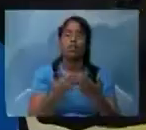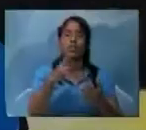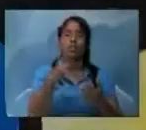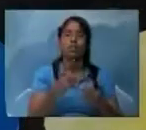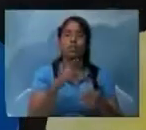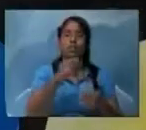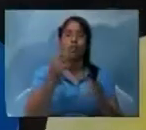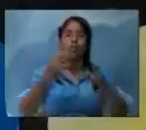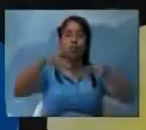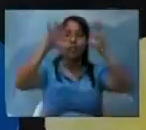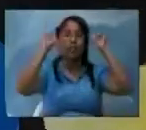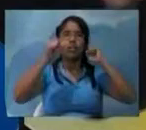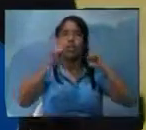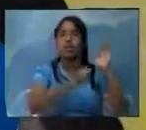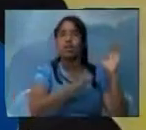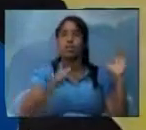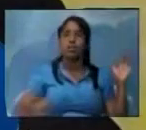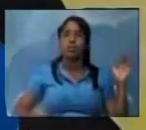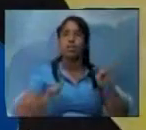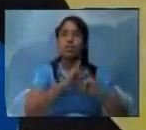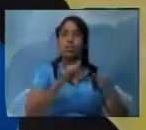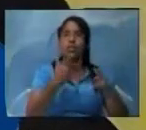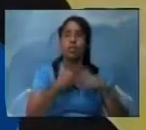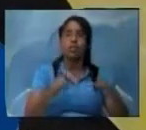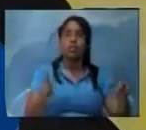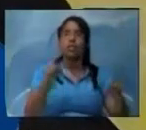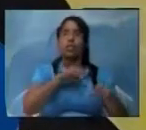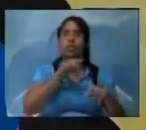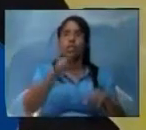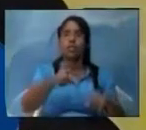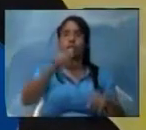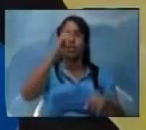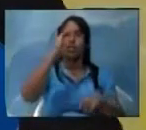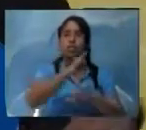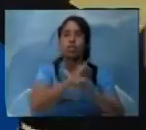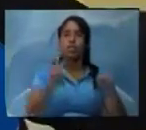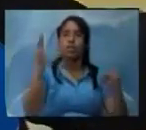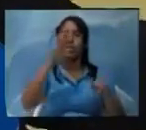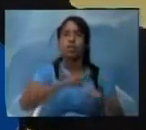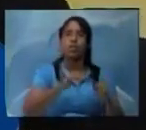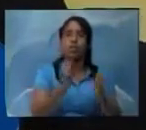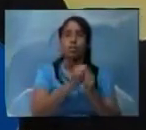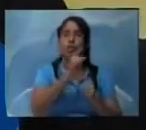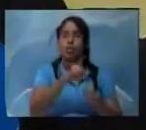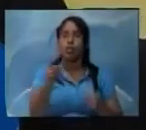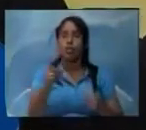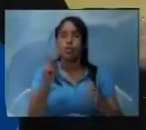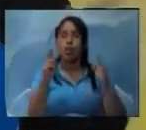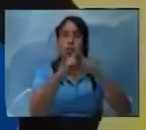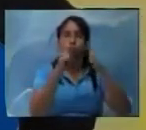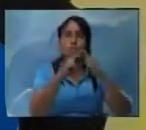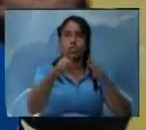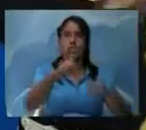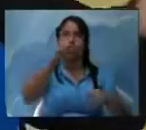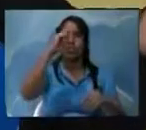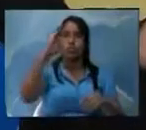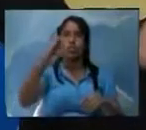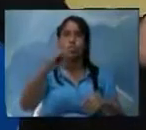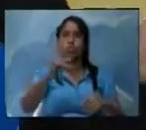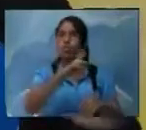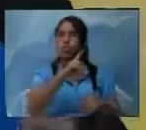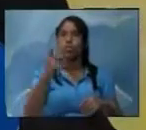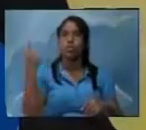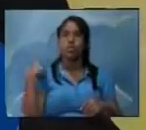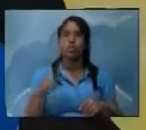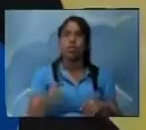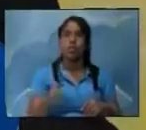a entender que el Señor les había librado a ellos. Dios había estado con ellos y ellos conocían a su Dios, que su Dios no